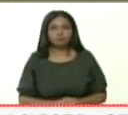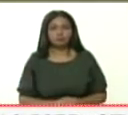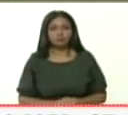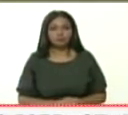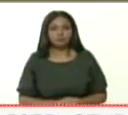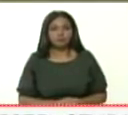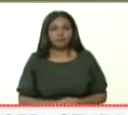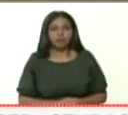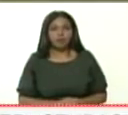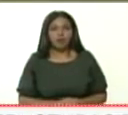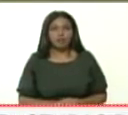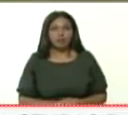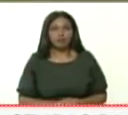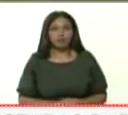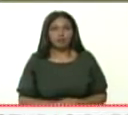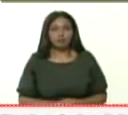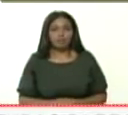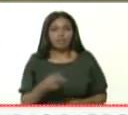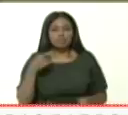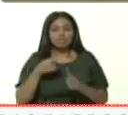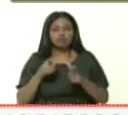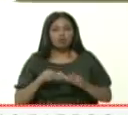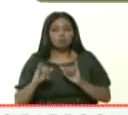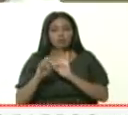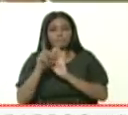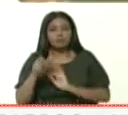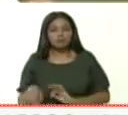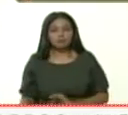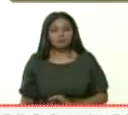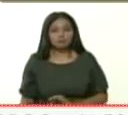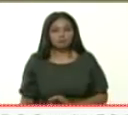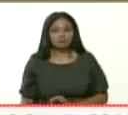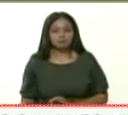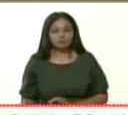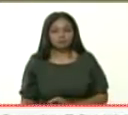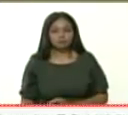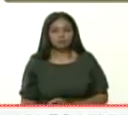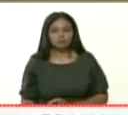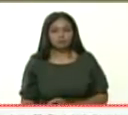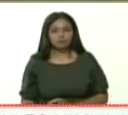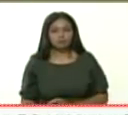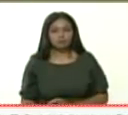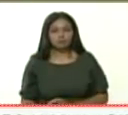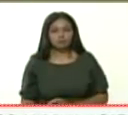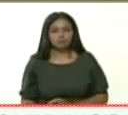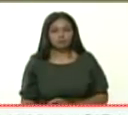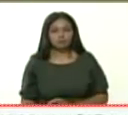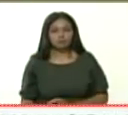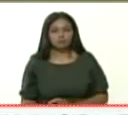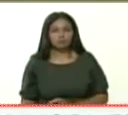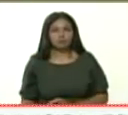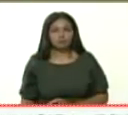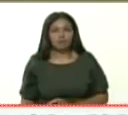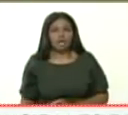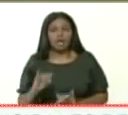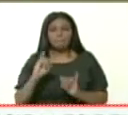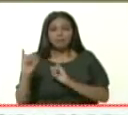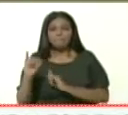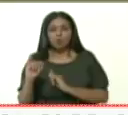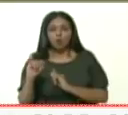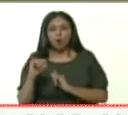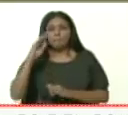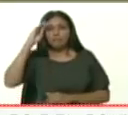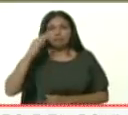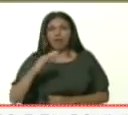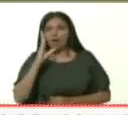de chofer directamente de este señor, Juan Guaidó, no es un paramilitar. Es un